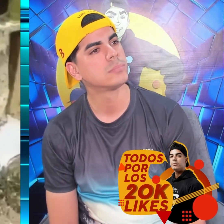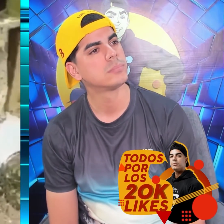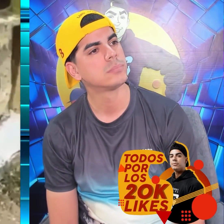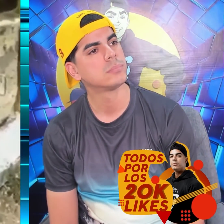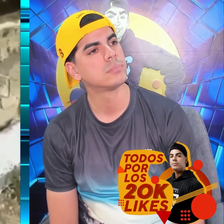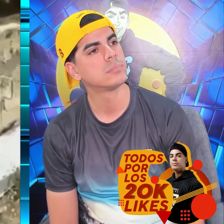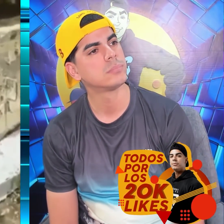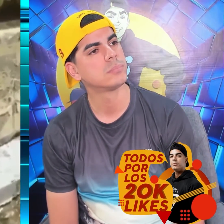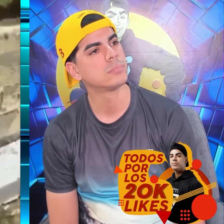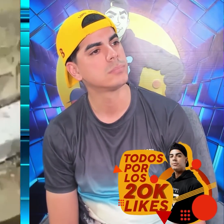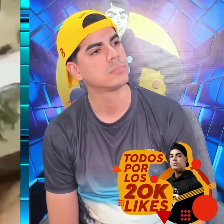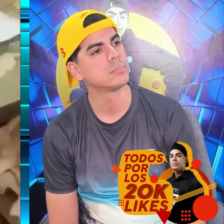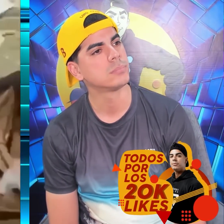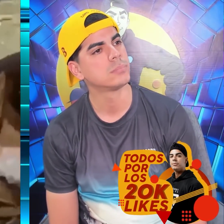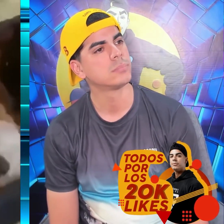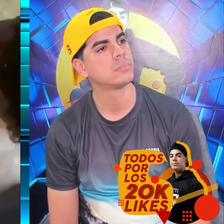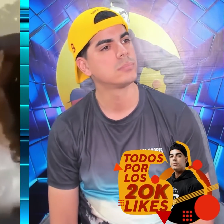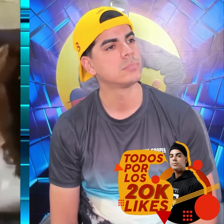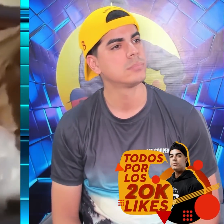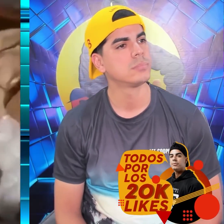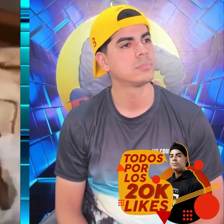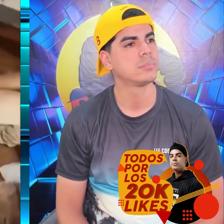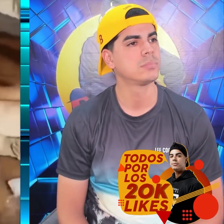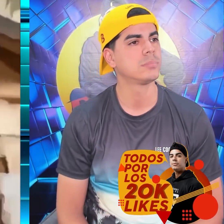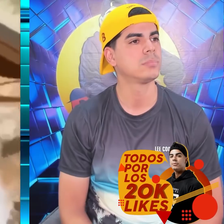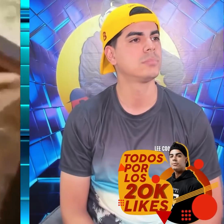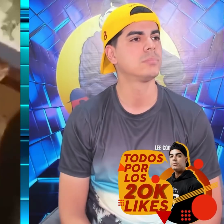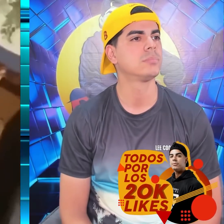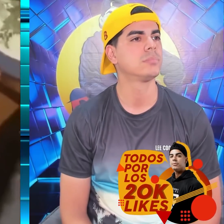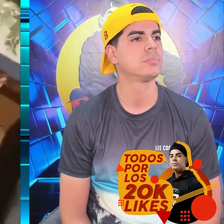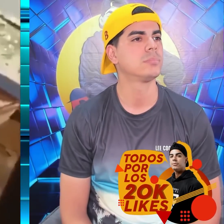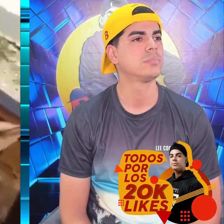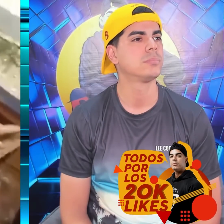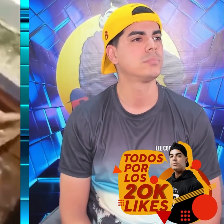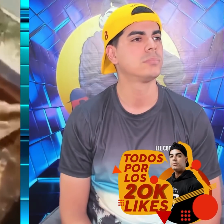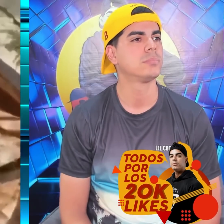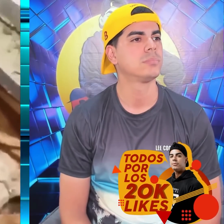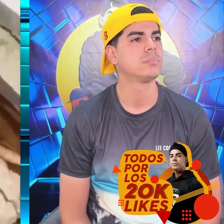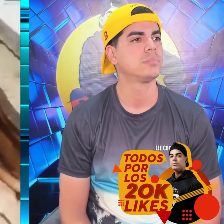Mira para eso, los muertos destapados. Las cajas botadas, mira eso.